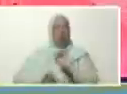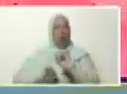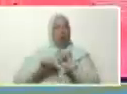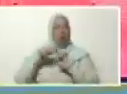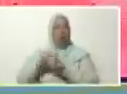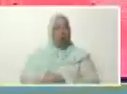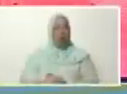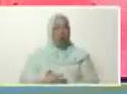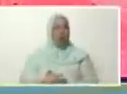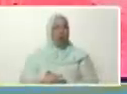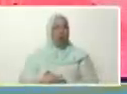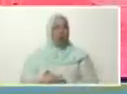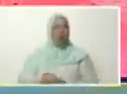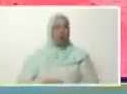aquella llamada meritocracia,